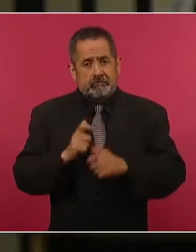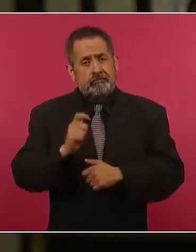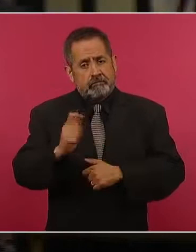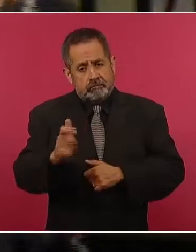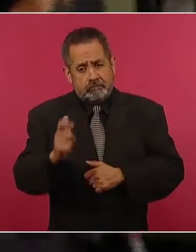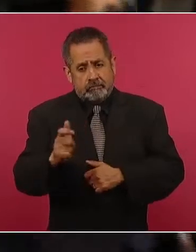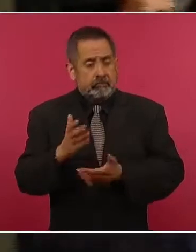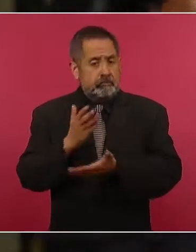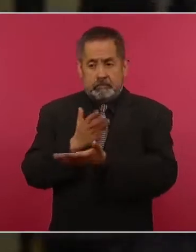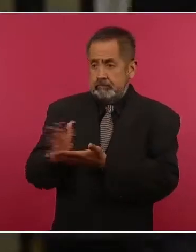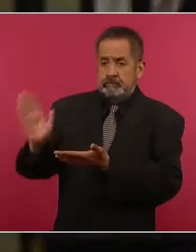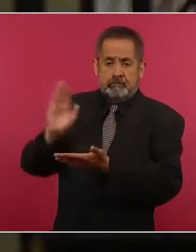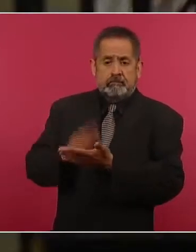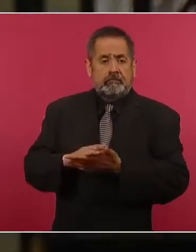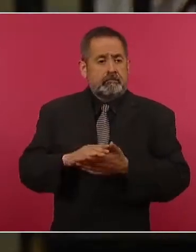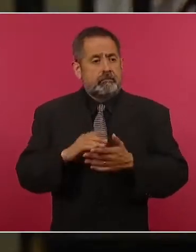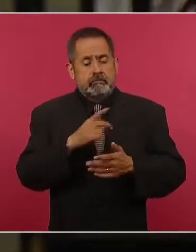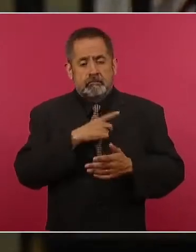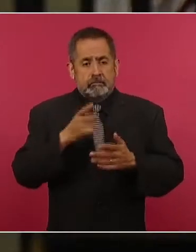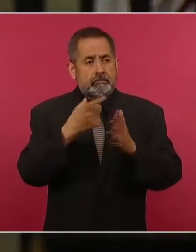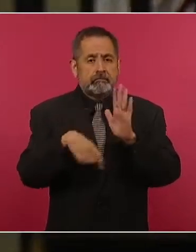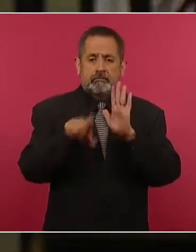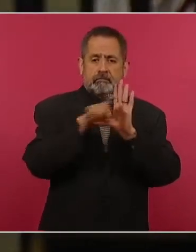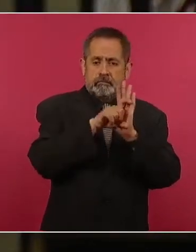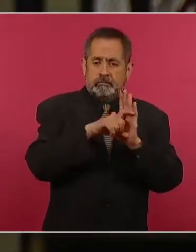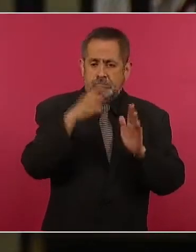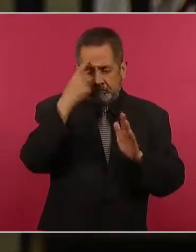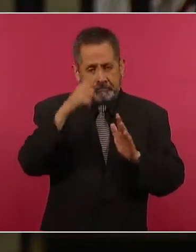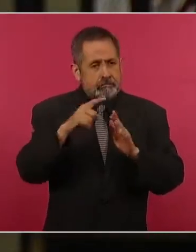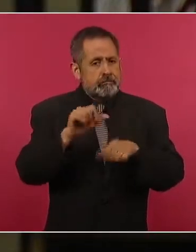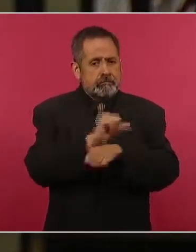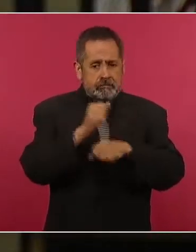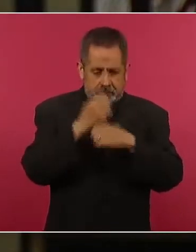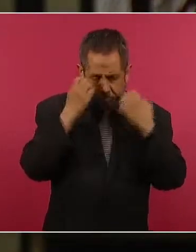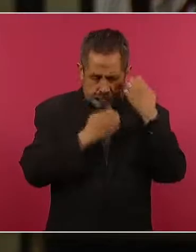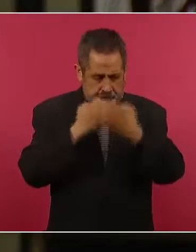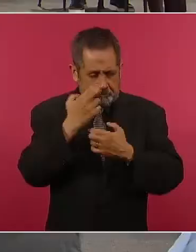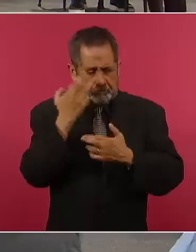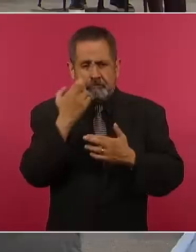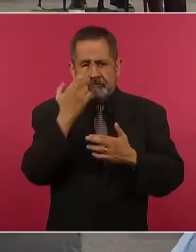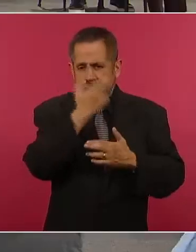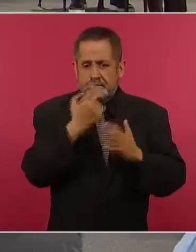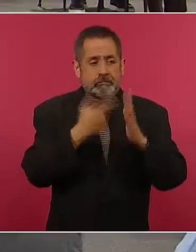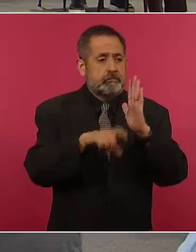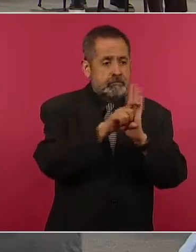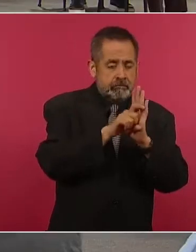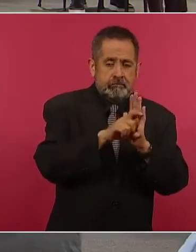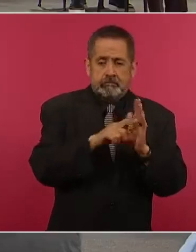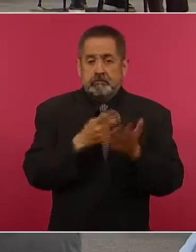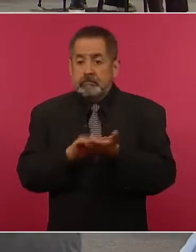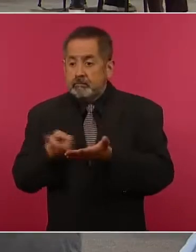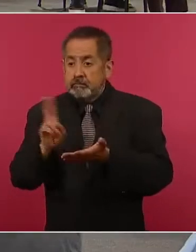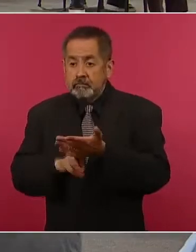es independiente de las verificaciones de los automóviles y sería en todo el país